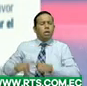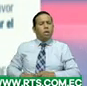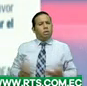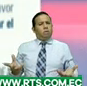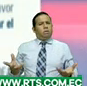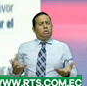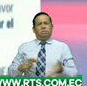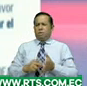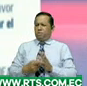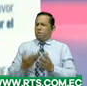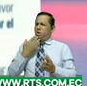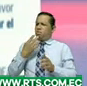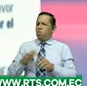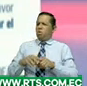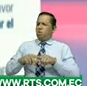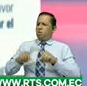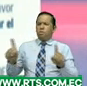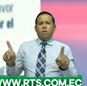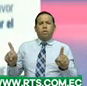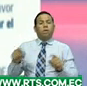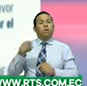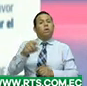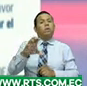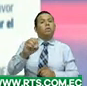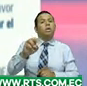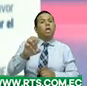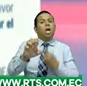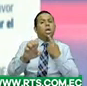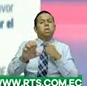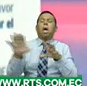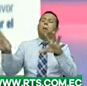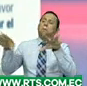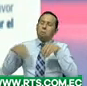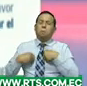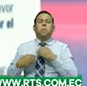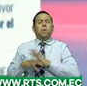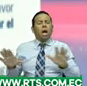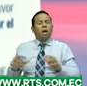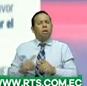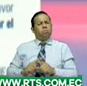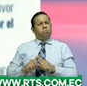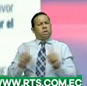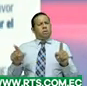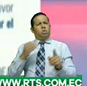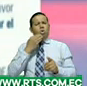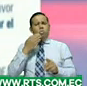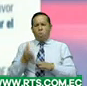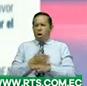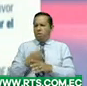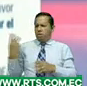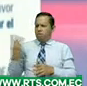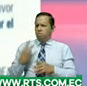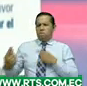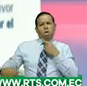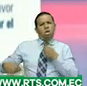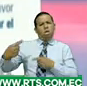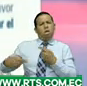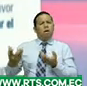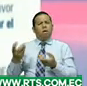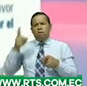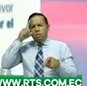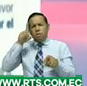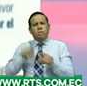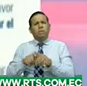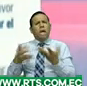CNE acepta este pedido sin consultar con el Pleno. Detalle que no estaba consensuado, por lo que el domingo 14 de febrero dirigió la carta hacia